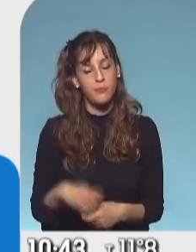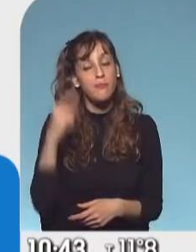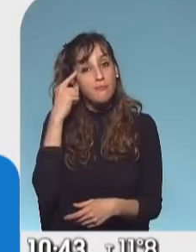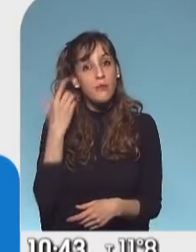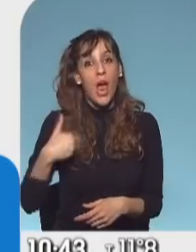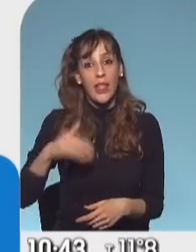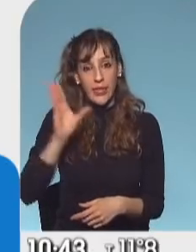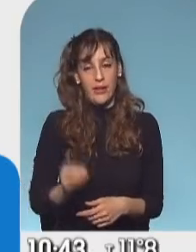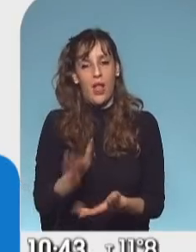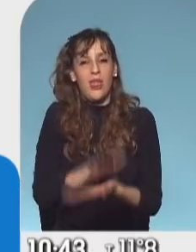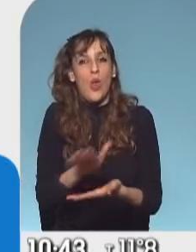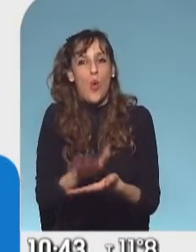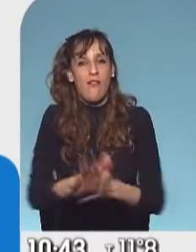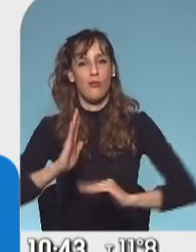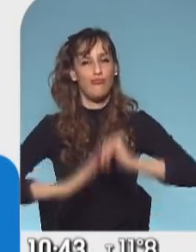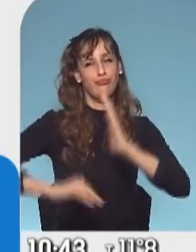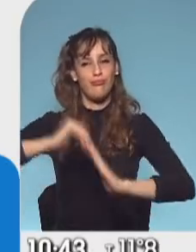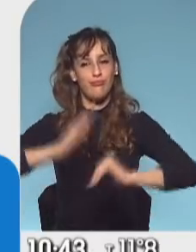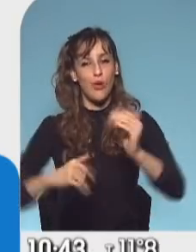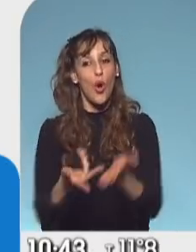de nuevo, reconstruirlo de nuevo.